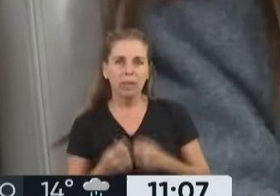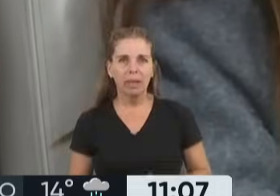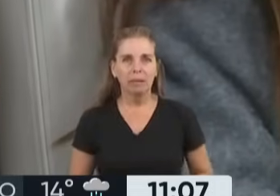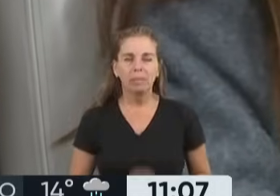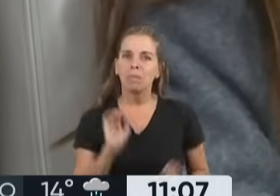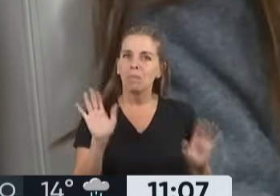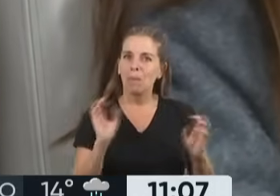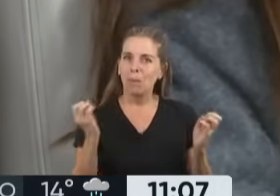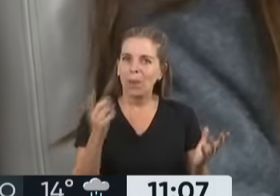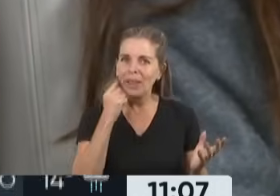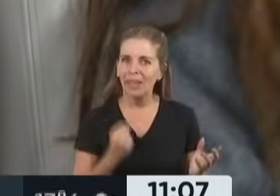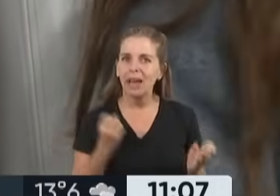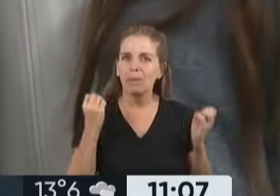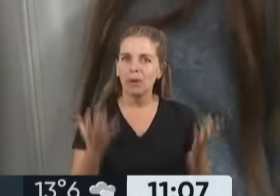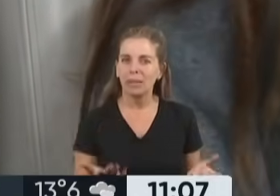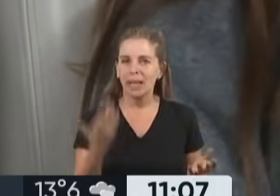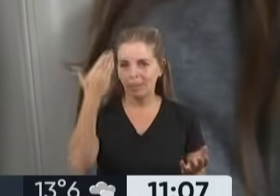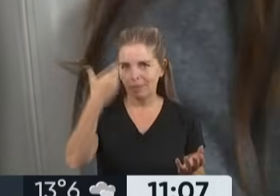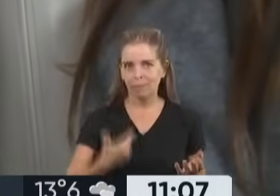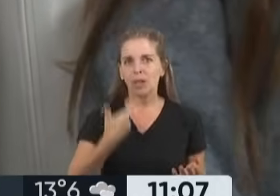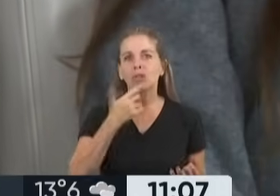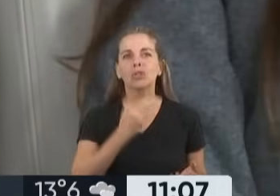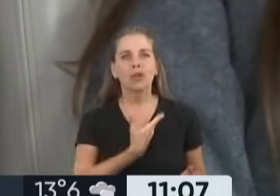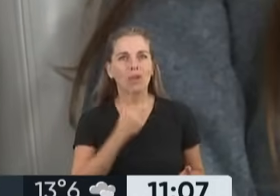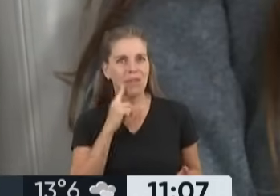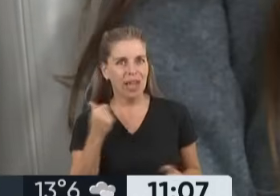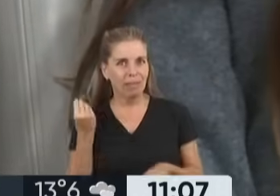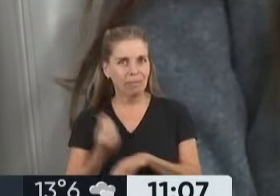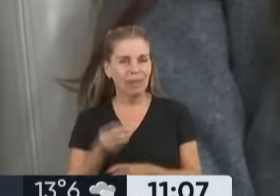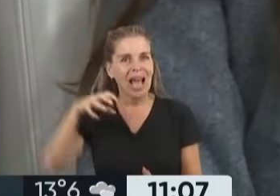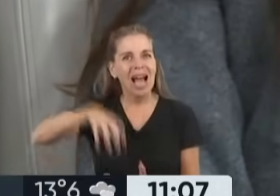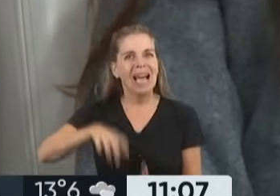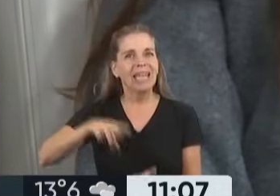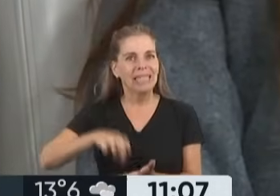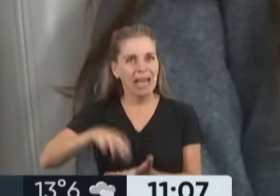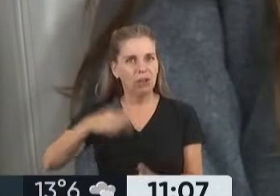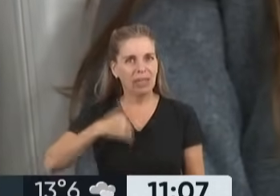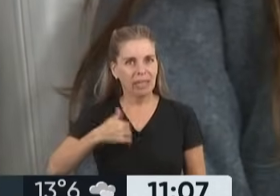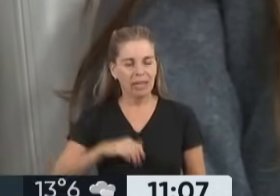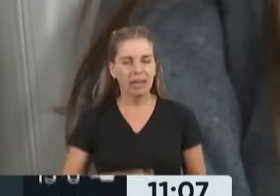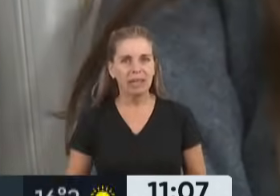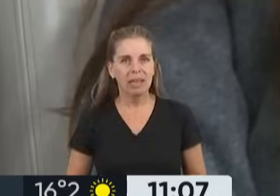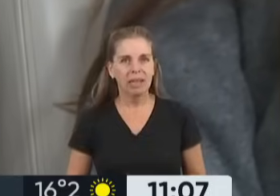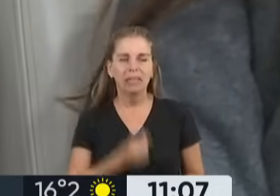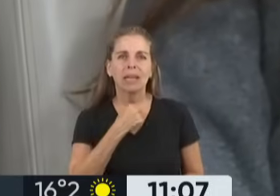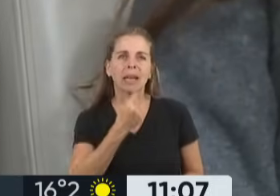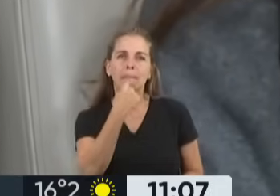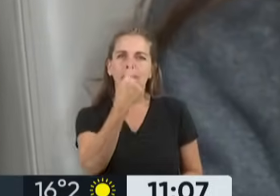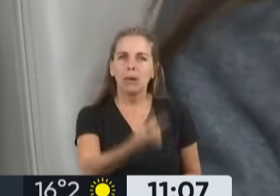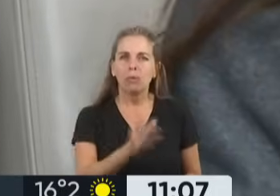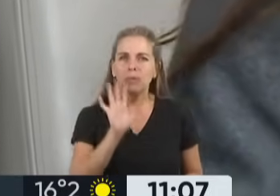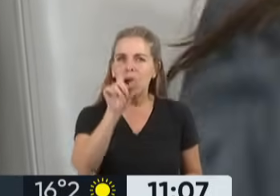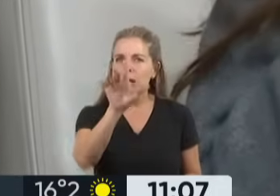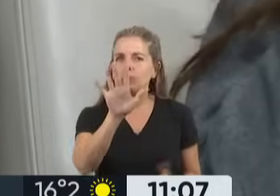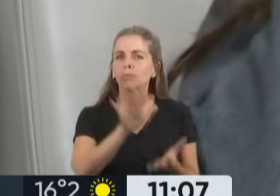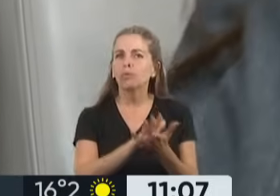¿Cómo está? Sofía Rojas para Hola, la agencia... Sofía, ¿cómo andás? ¿Qué tal? Para la Agencia de Noticias Argentinas. Quería consultarle qué lectura hace